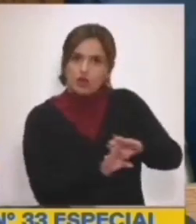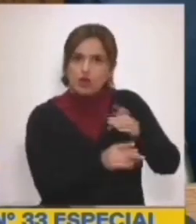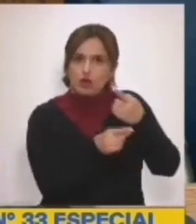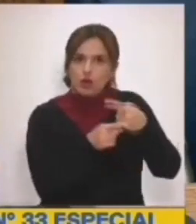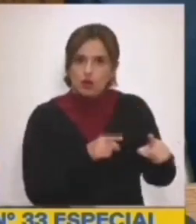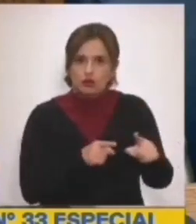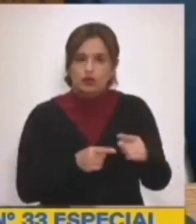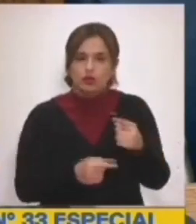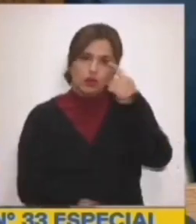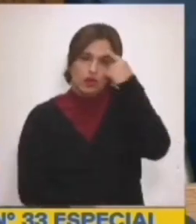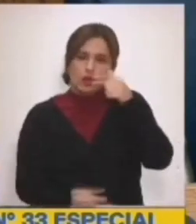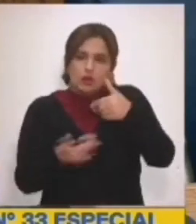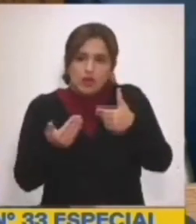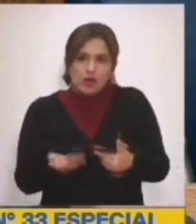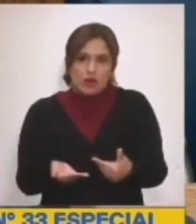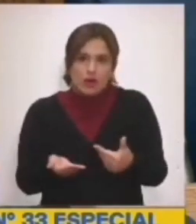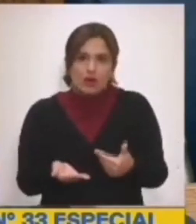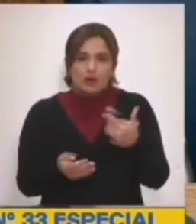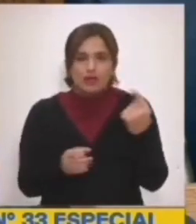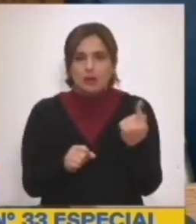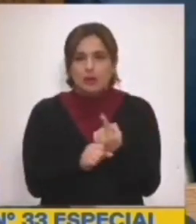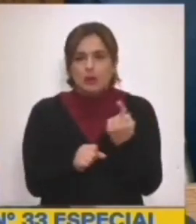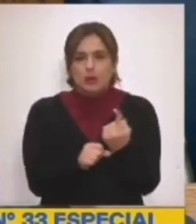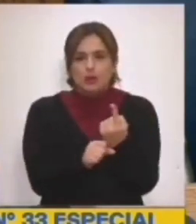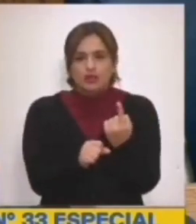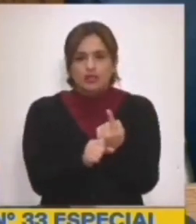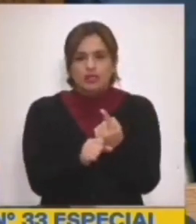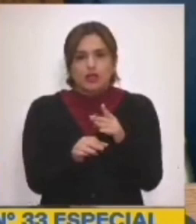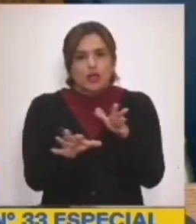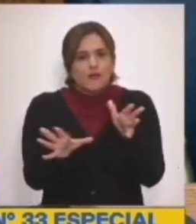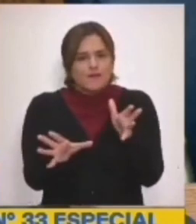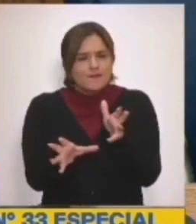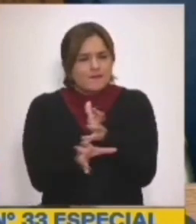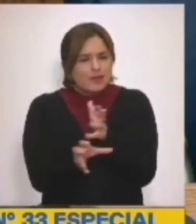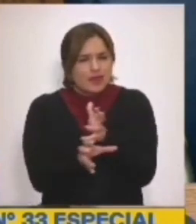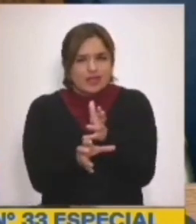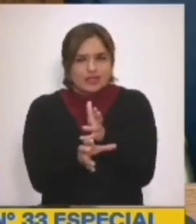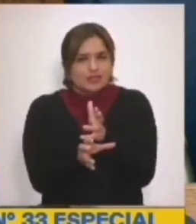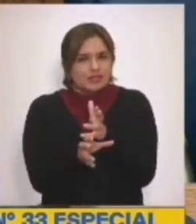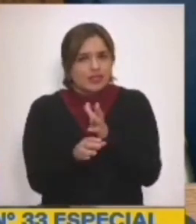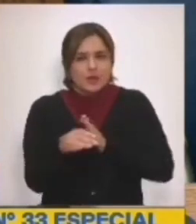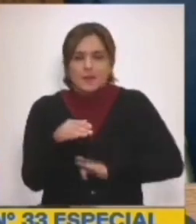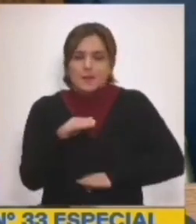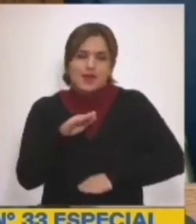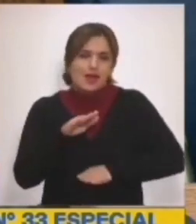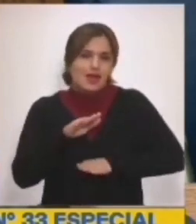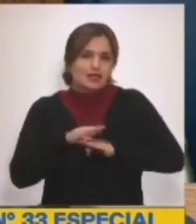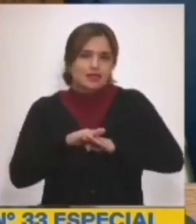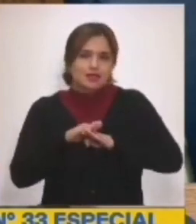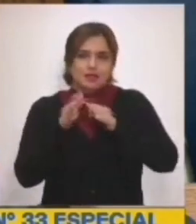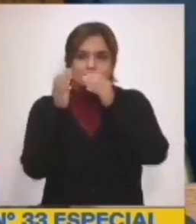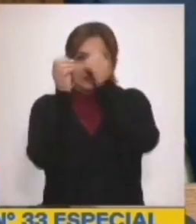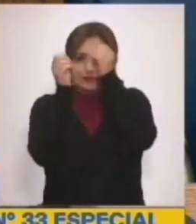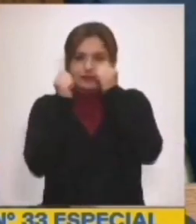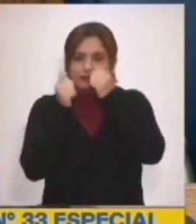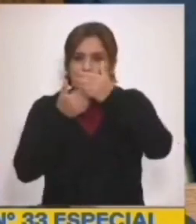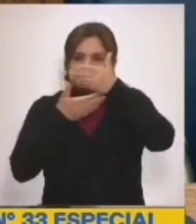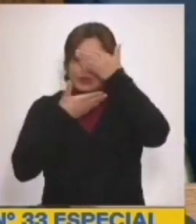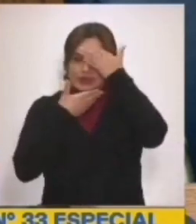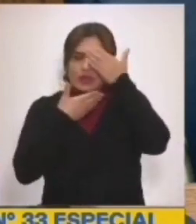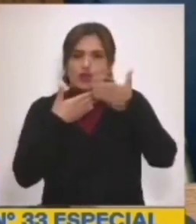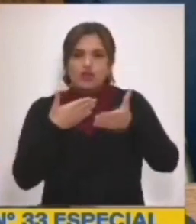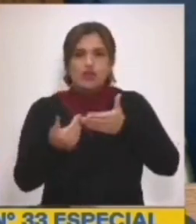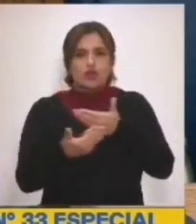lo que estamos hoy día es hablando de violencia extrema o actos derechamente terroristas que En buena hora al presidente